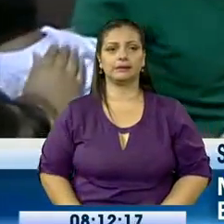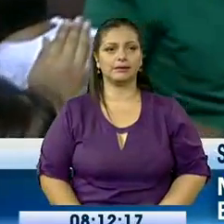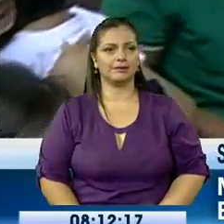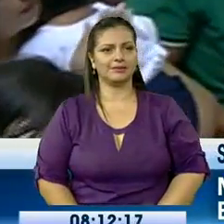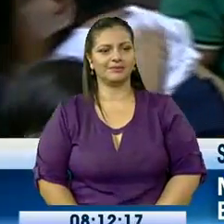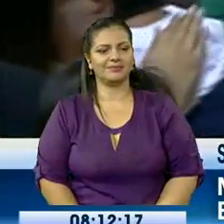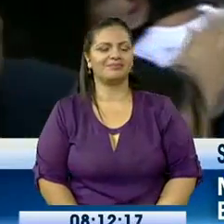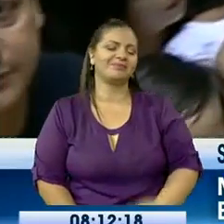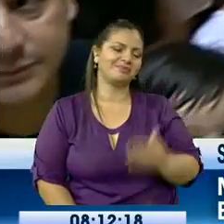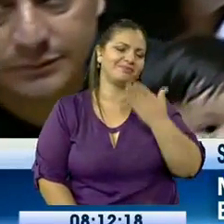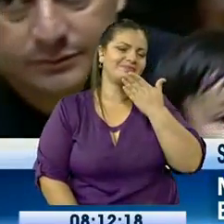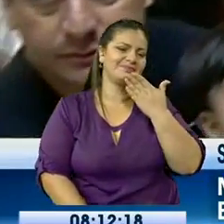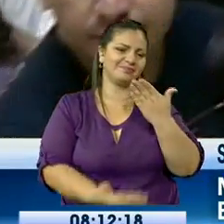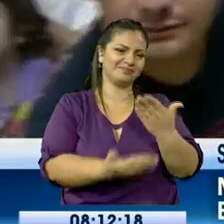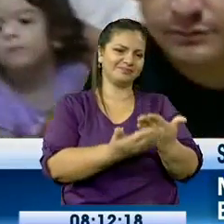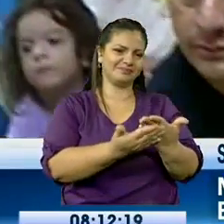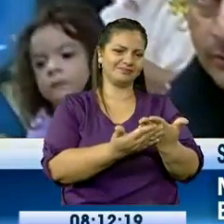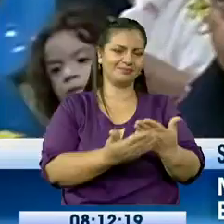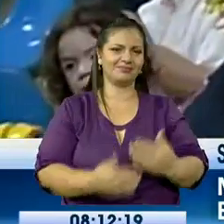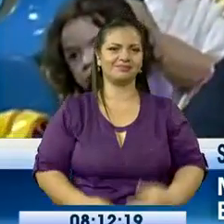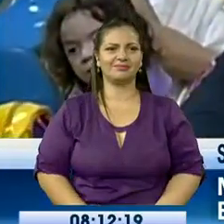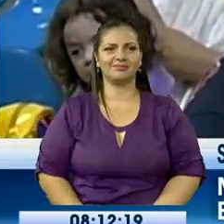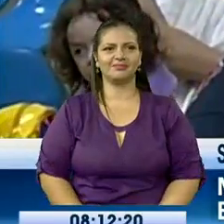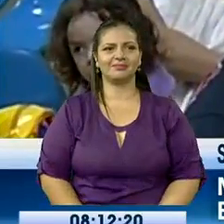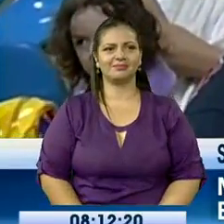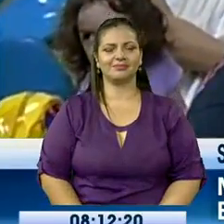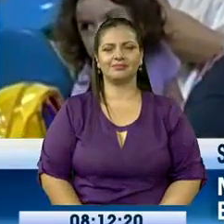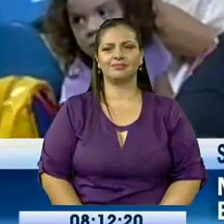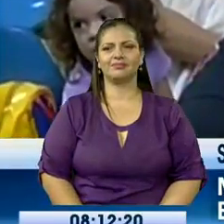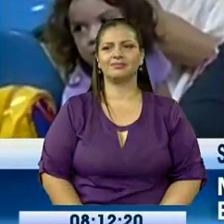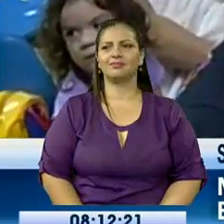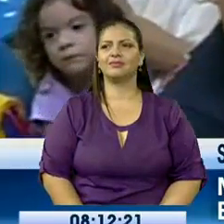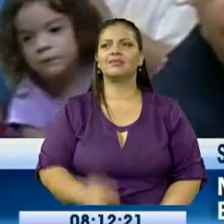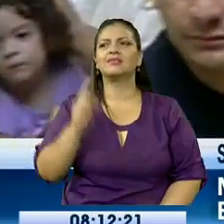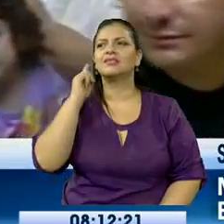Listo, muchas gracias. Parece que tenemos un problema con el audio.